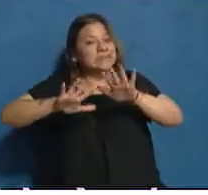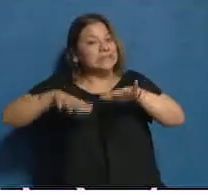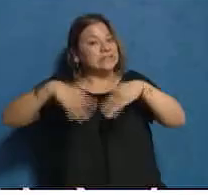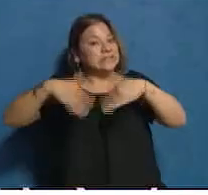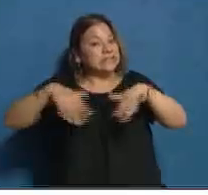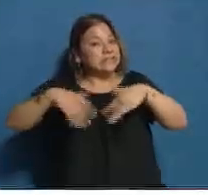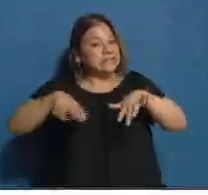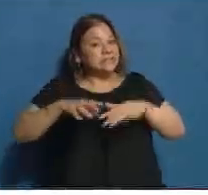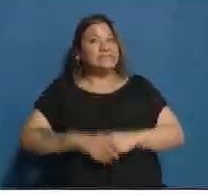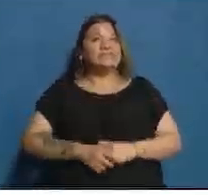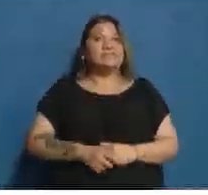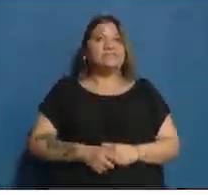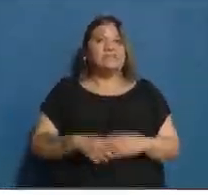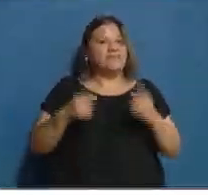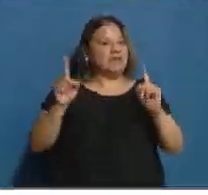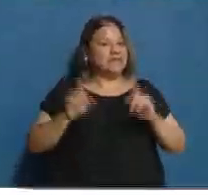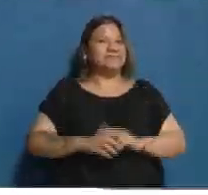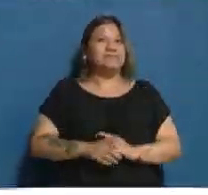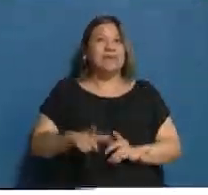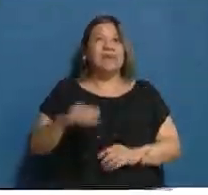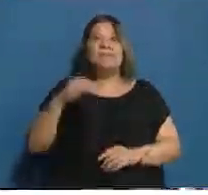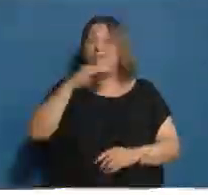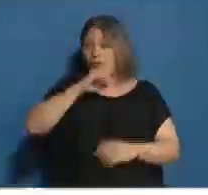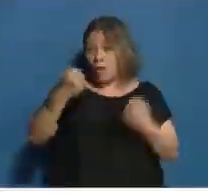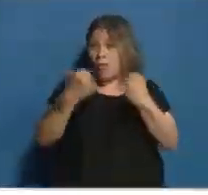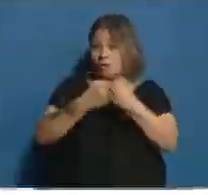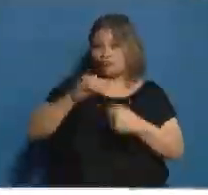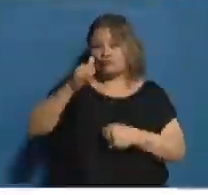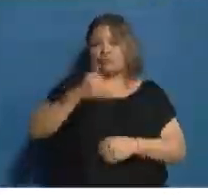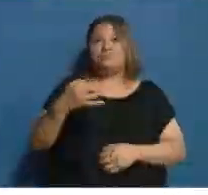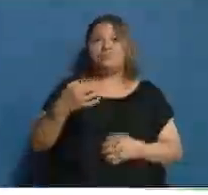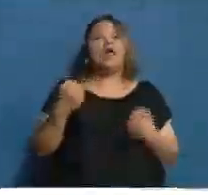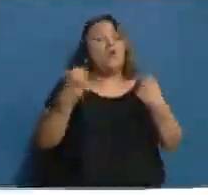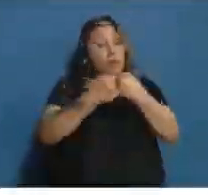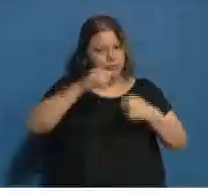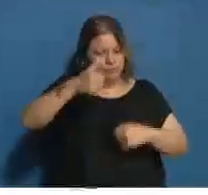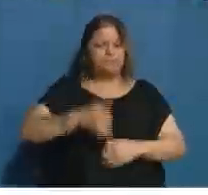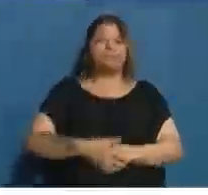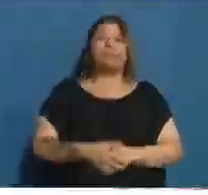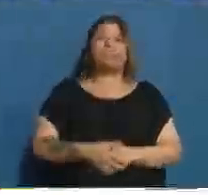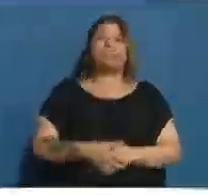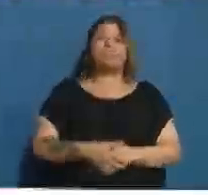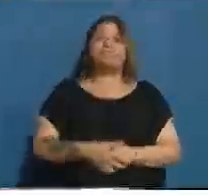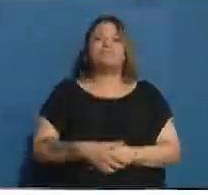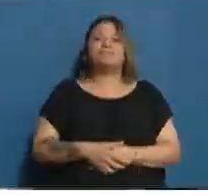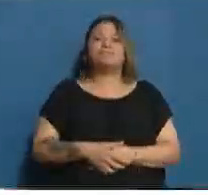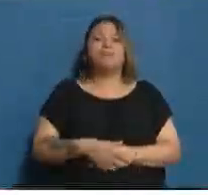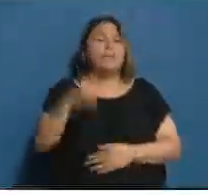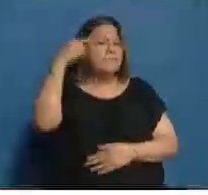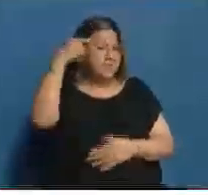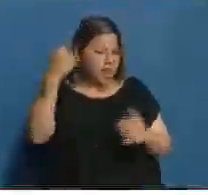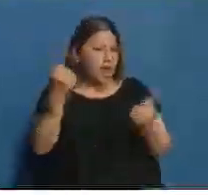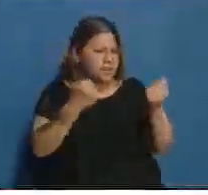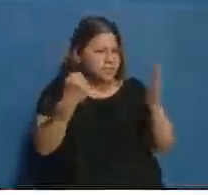grande. Me parece perfecto. Perfecto. Sí. ¿Estás de acuerdo? Sí, totalmente. Totalmente de acuerdo. Totalmente de acuerdo. ¿Cree que los siniestros